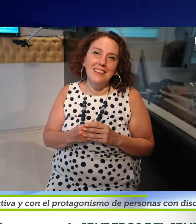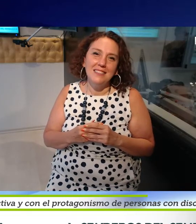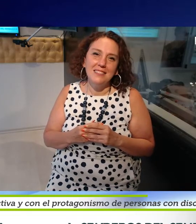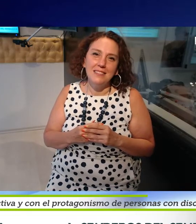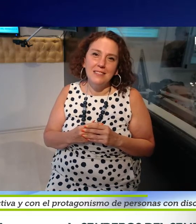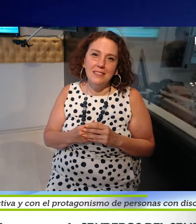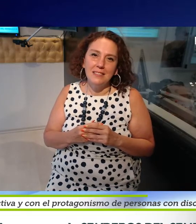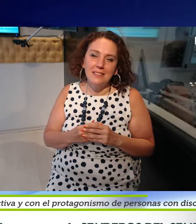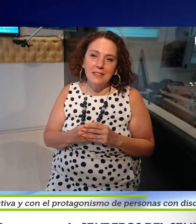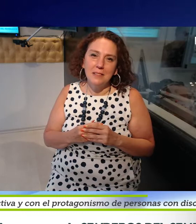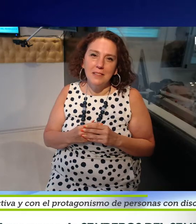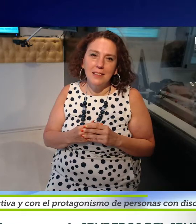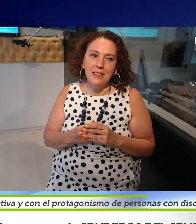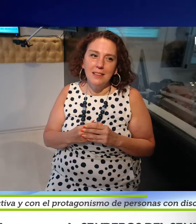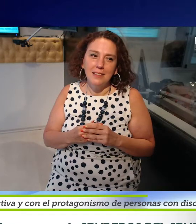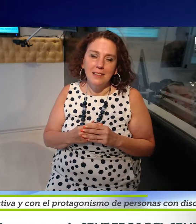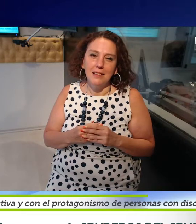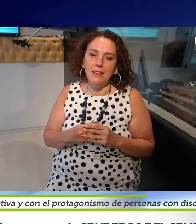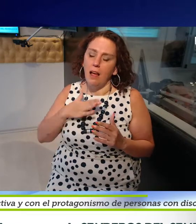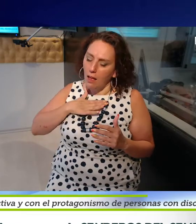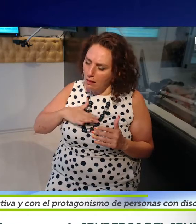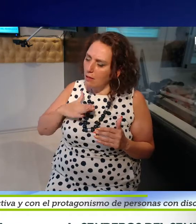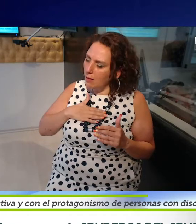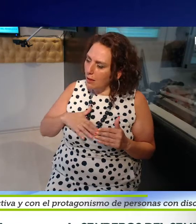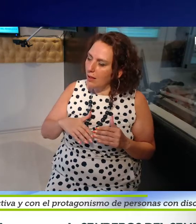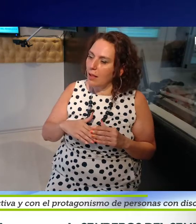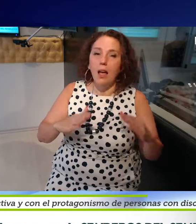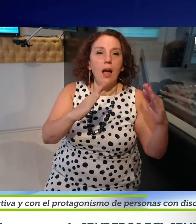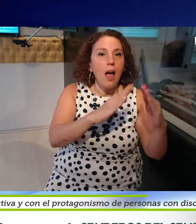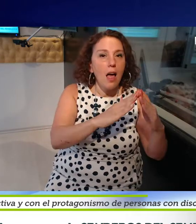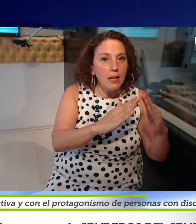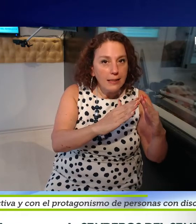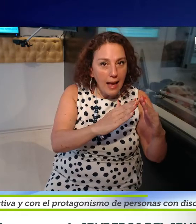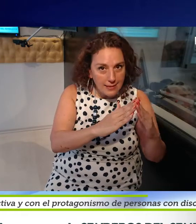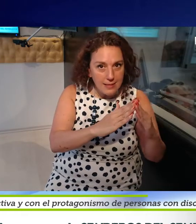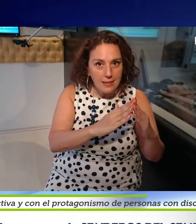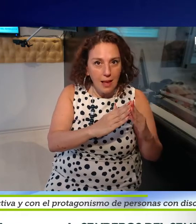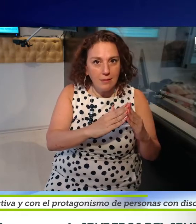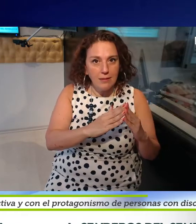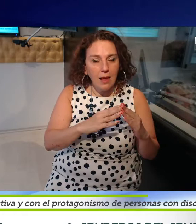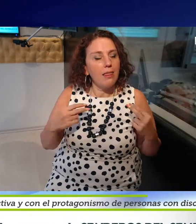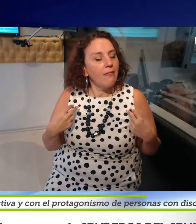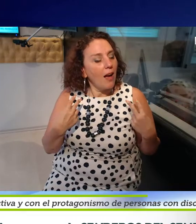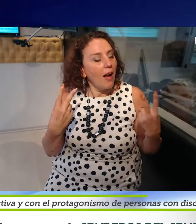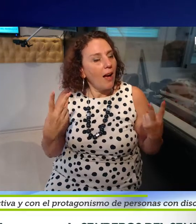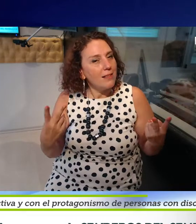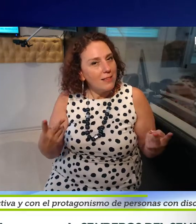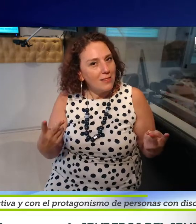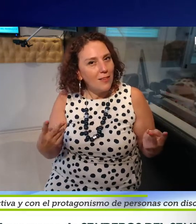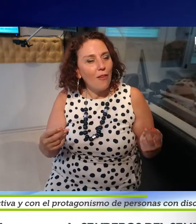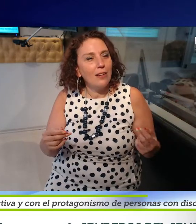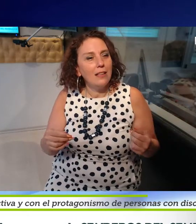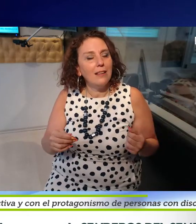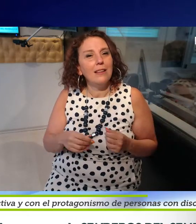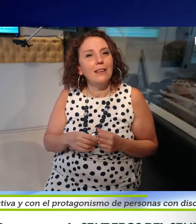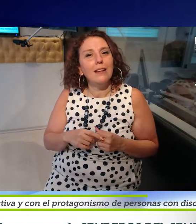pisemos entre todos, dijo Diego. Bueno, que estoy acá en esta casa en Ingeniero Mashwitz, no muy lejos de donde están ustedes. Sí.